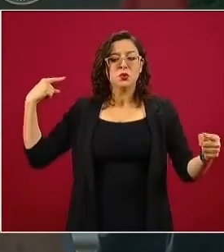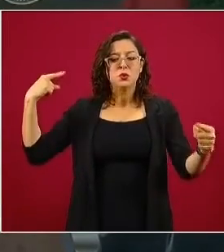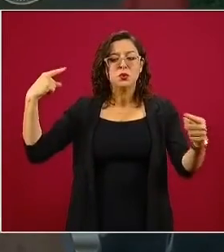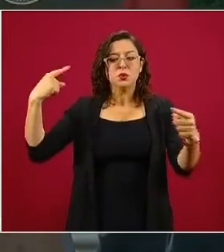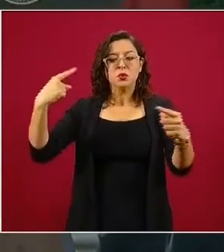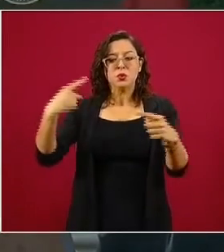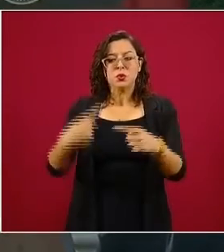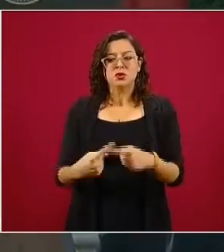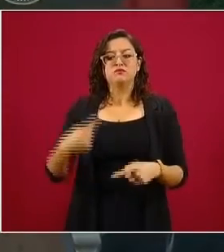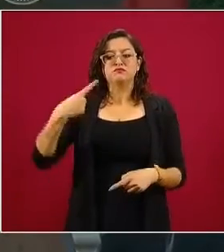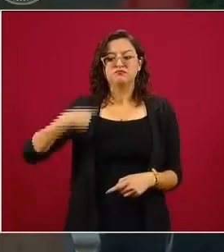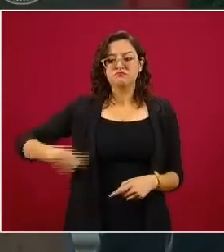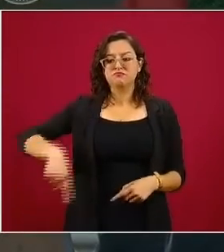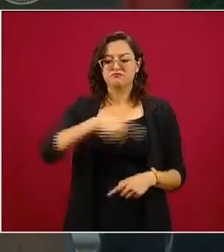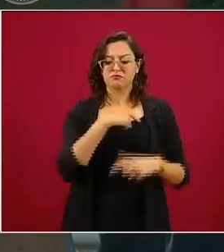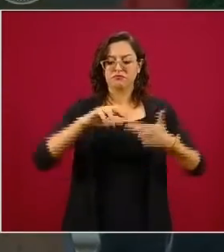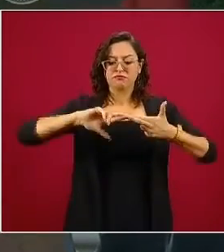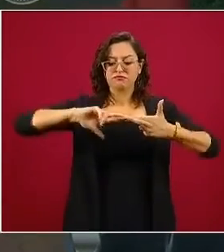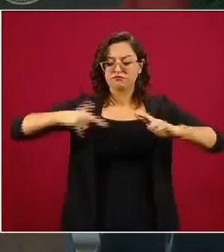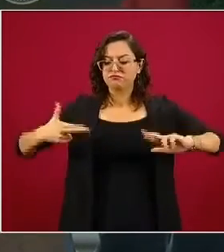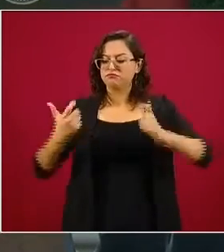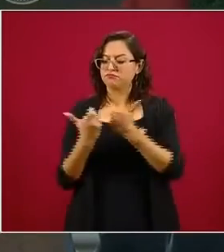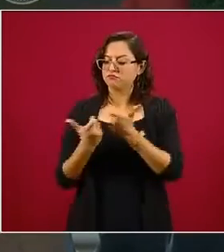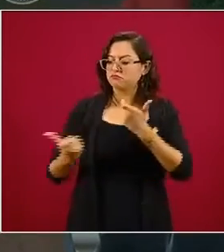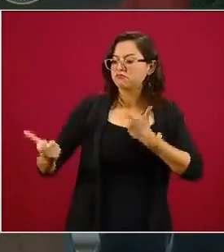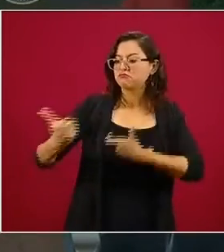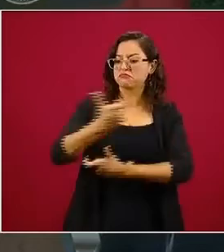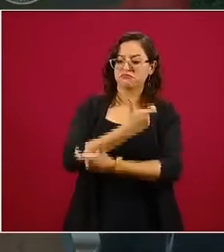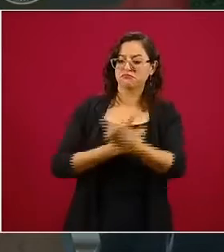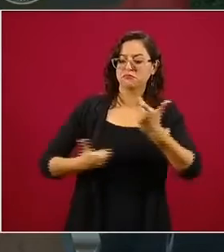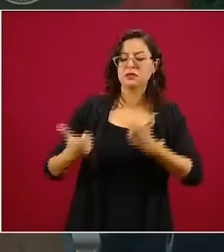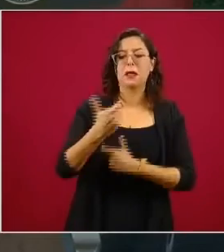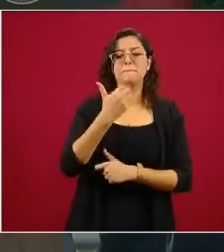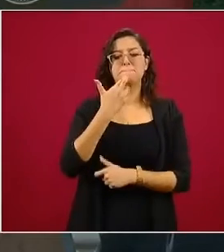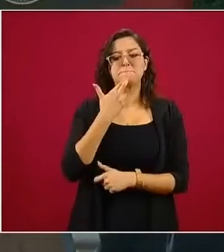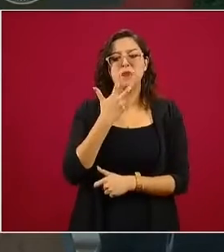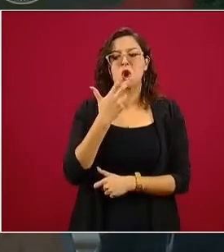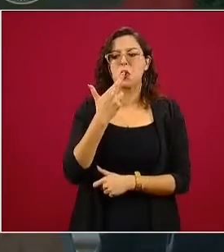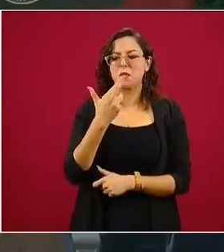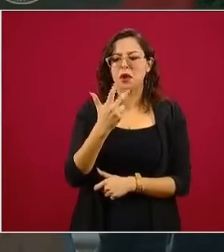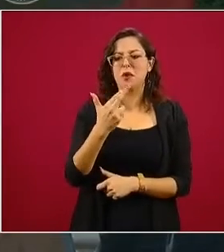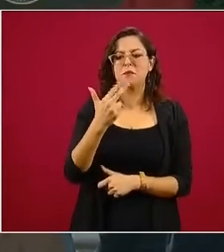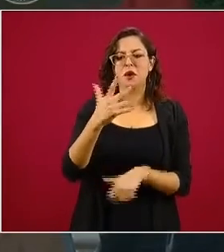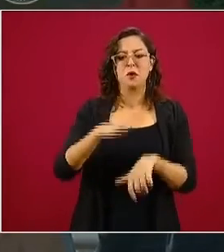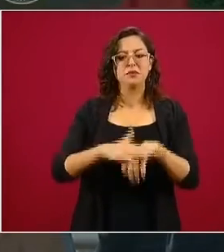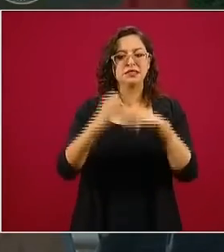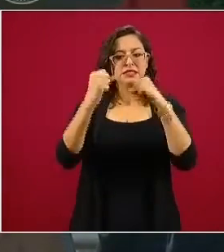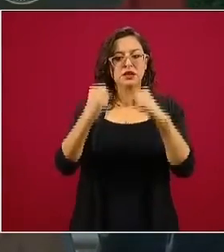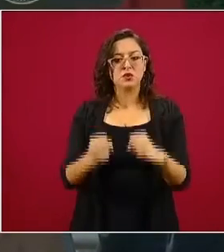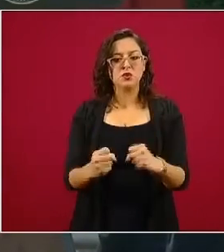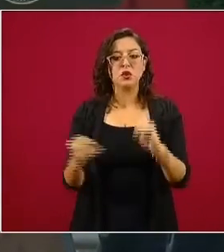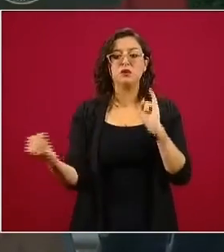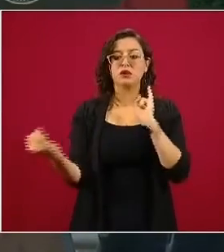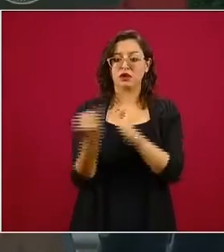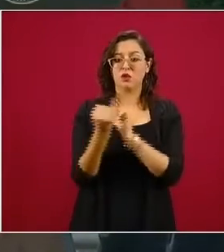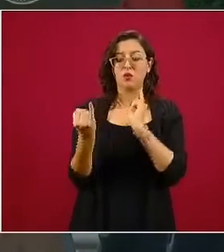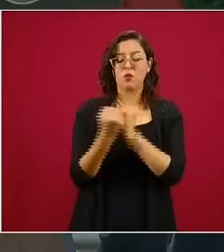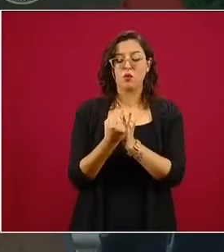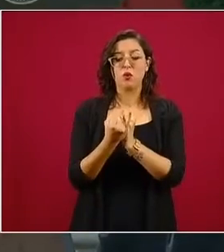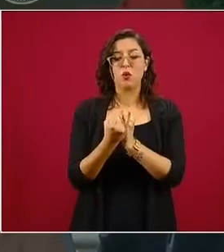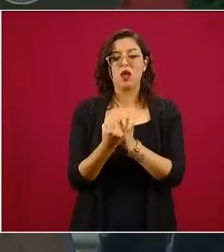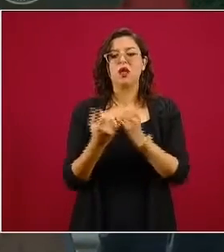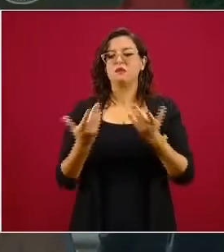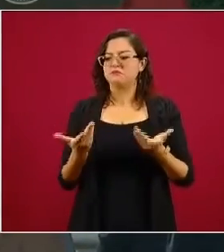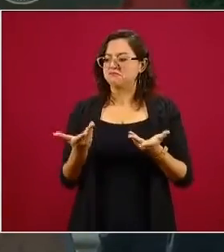venido consolidando nuestras relaciones económicas y comerciales, así como nuestra